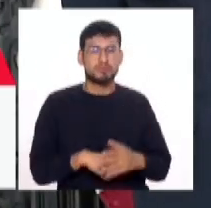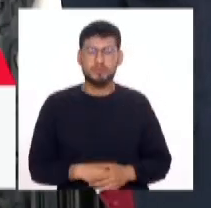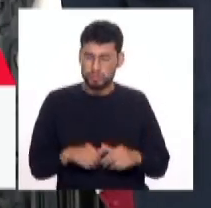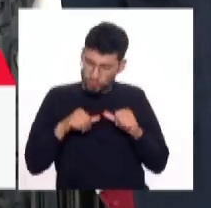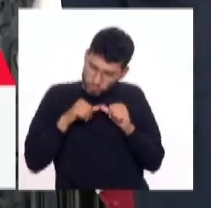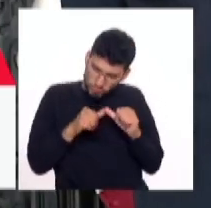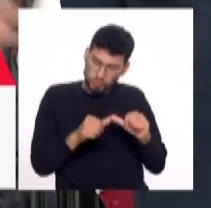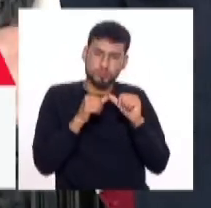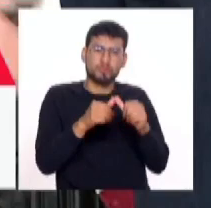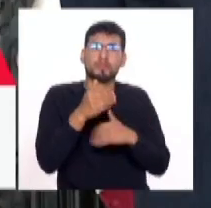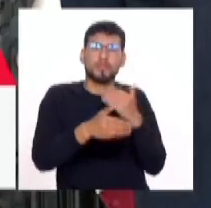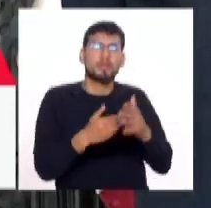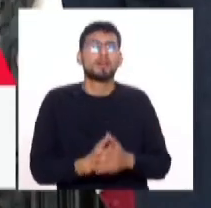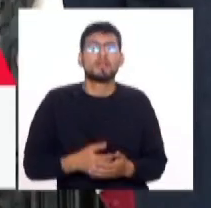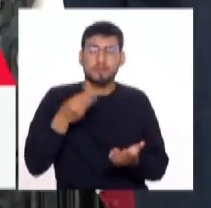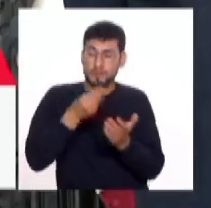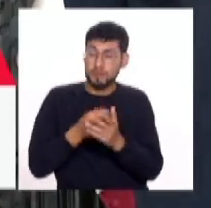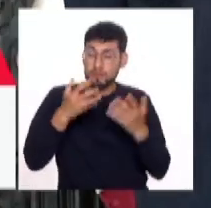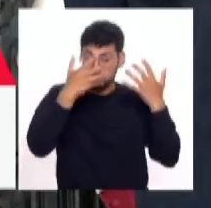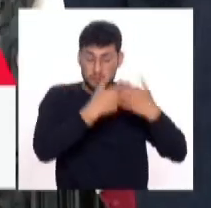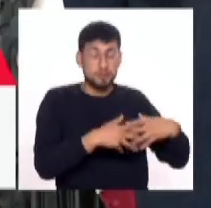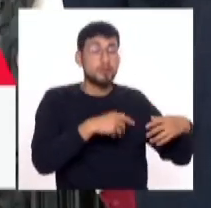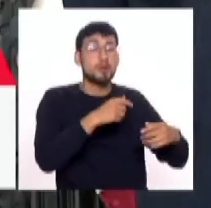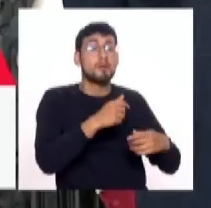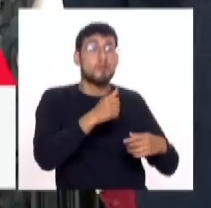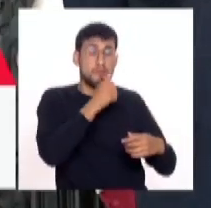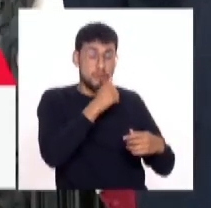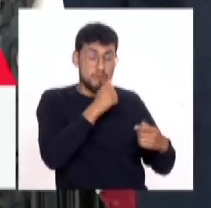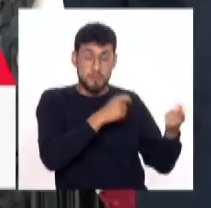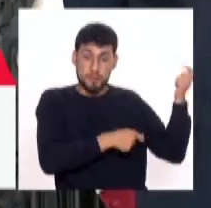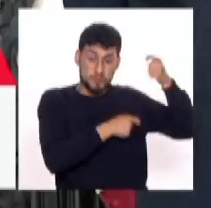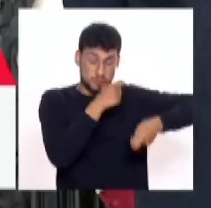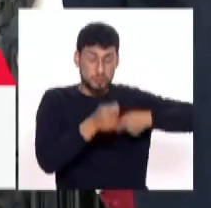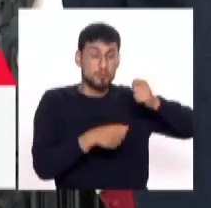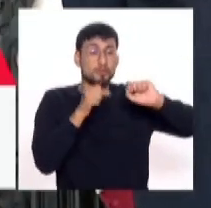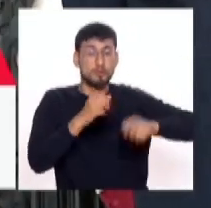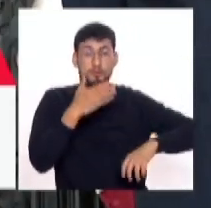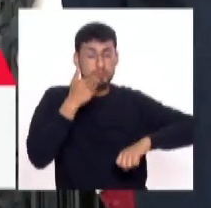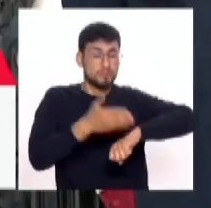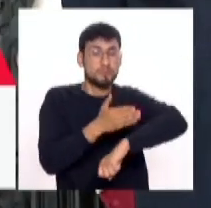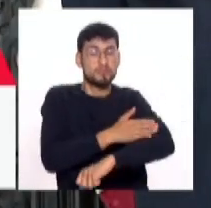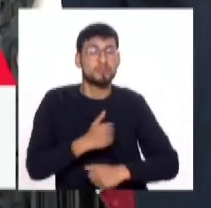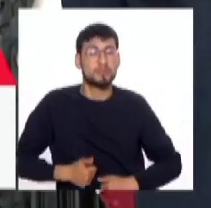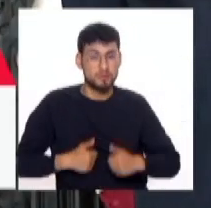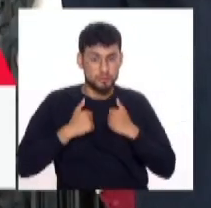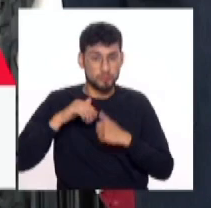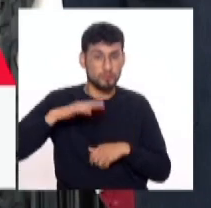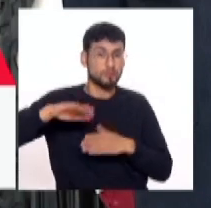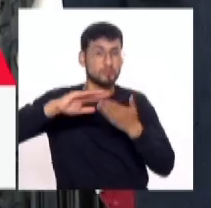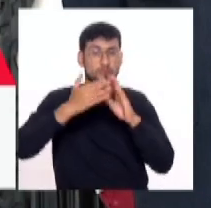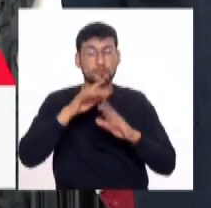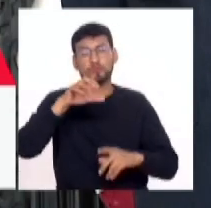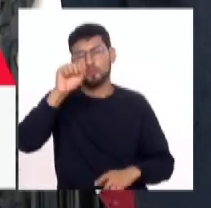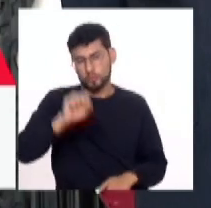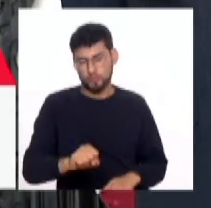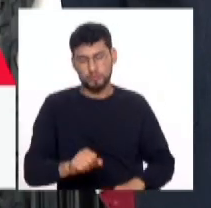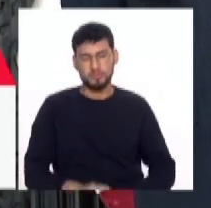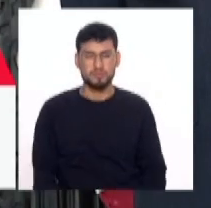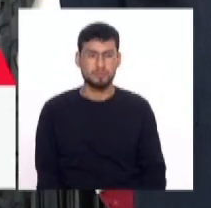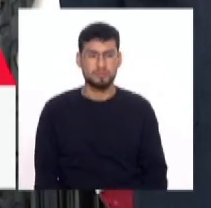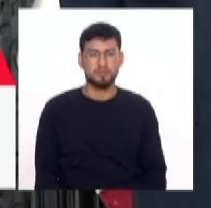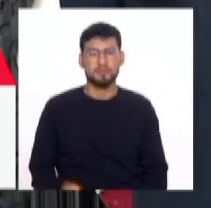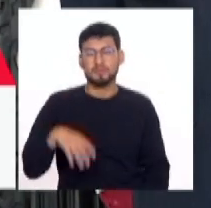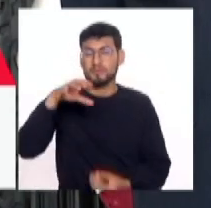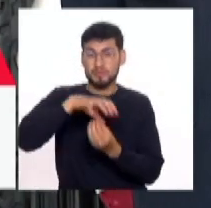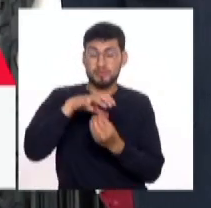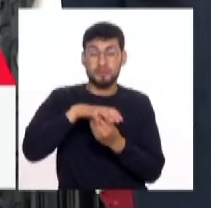esa línea, traer capitales privados que permitan mejorarle las condiciones de vida a los ciudadanos y ciudadanas del sur. El